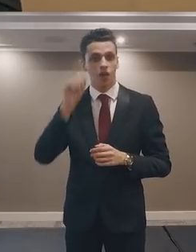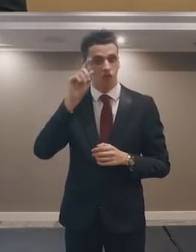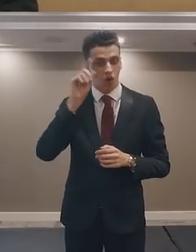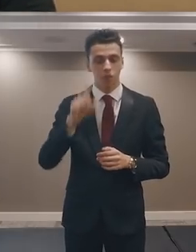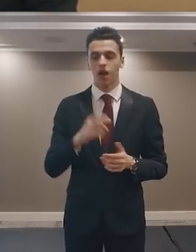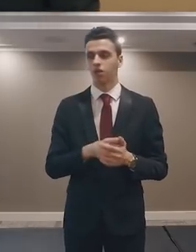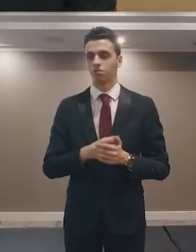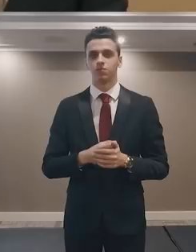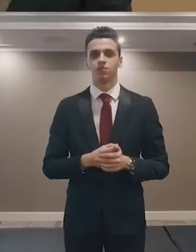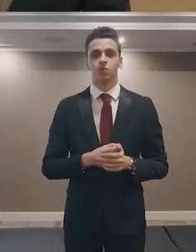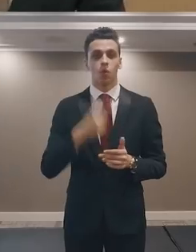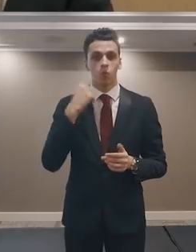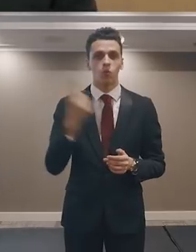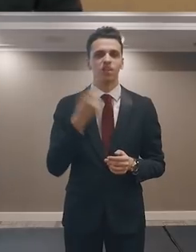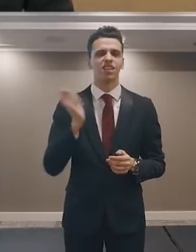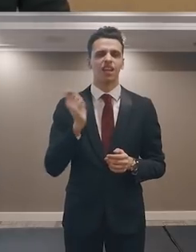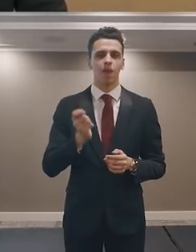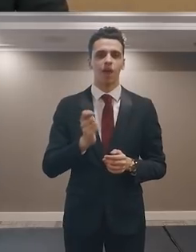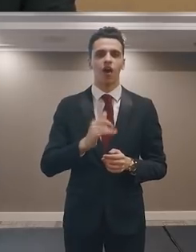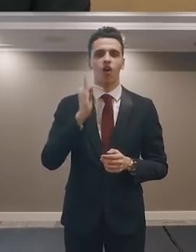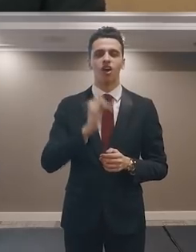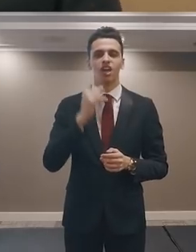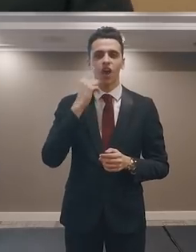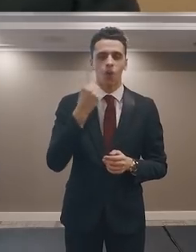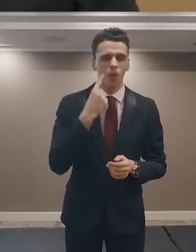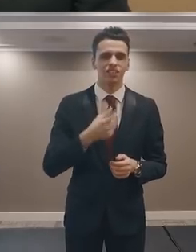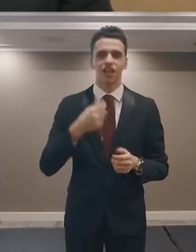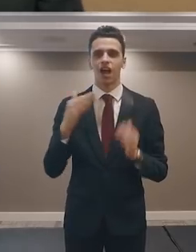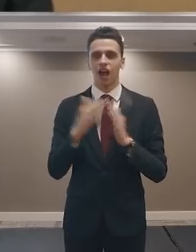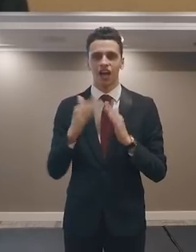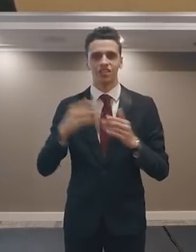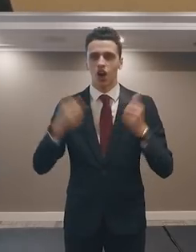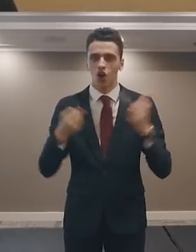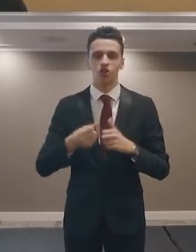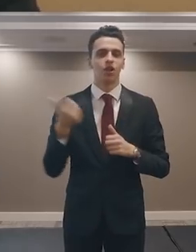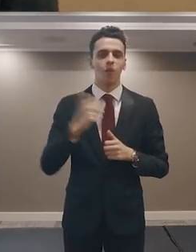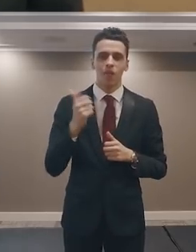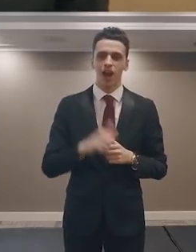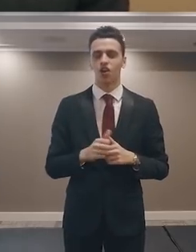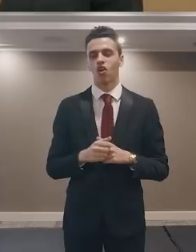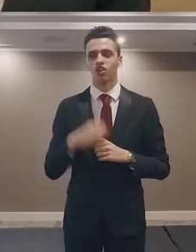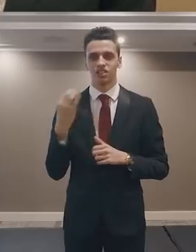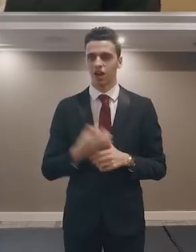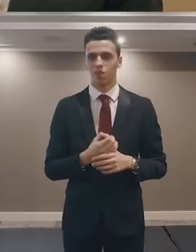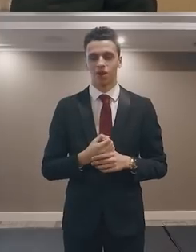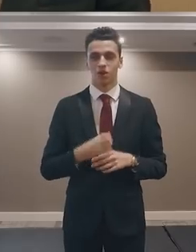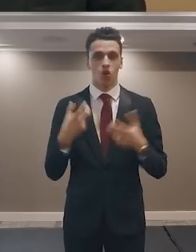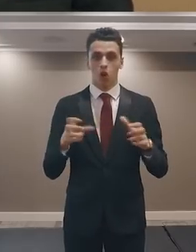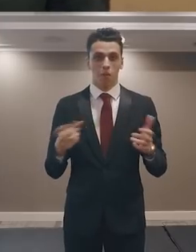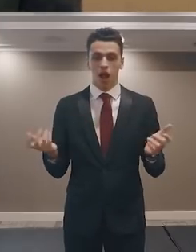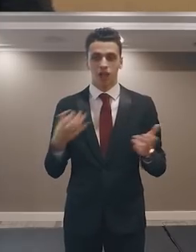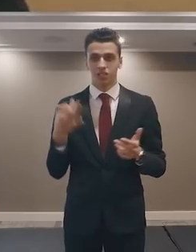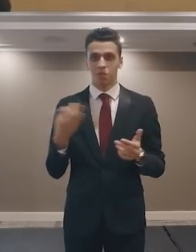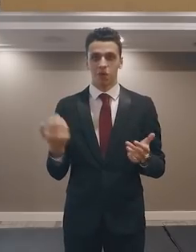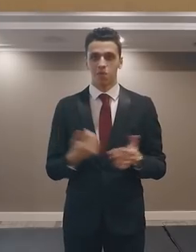busca un trabajo y cómprate el pack casa perro coche hipoteca todo era lo que se suponía que tenía que hacer hasta que un